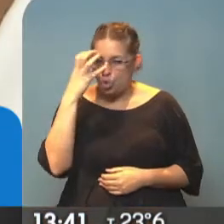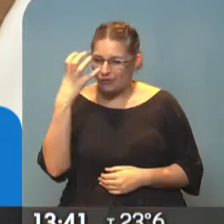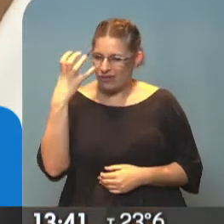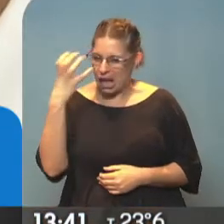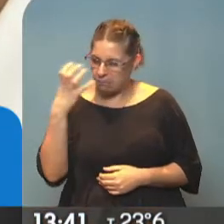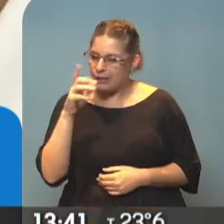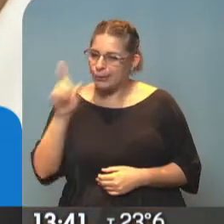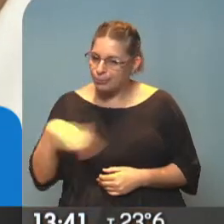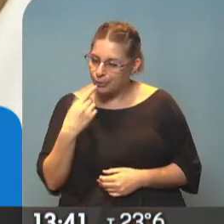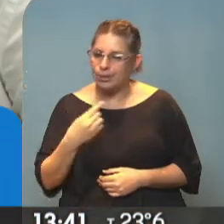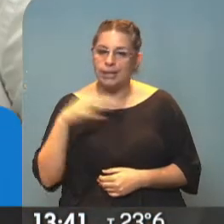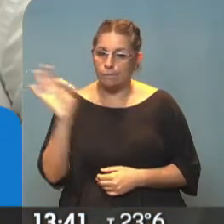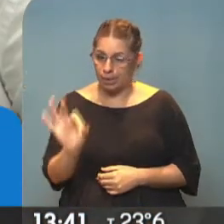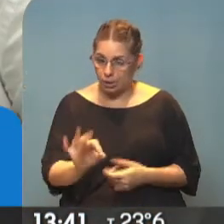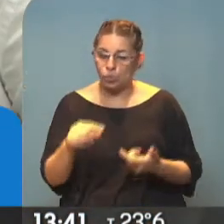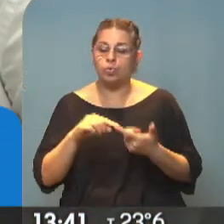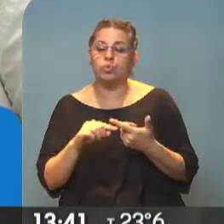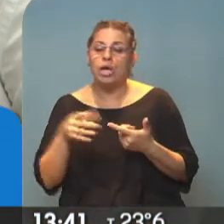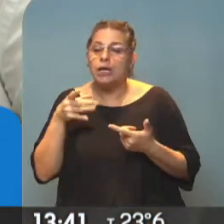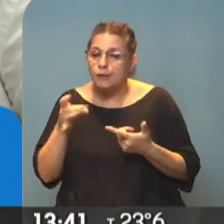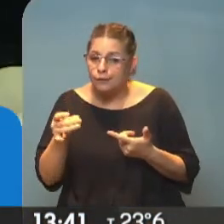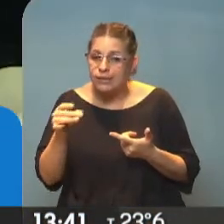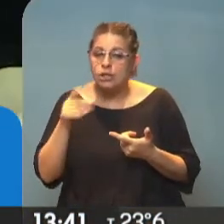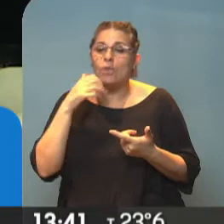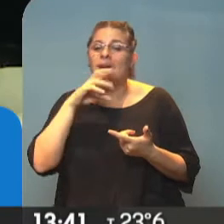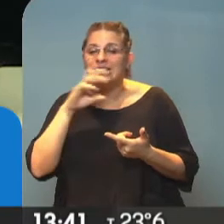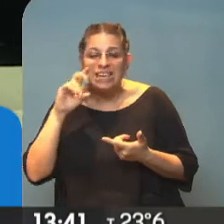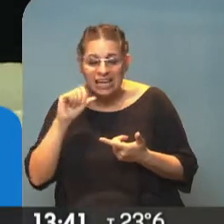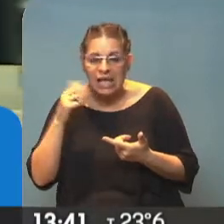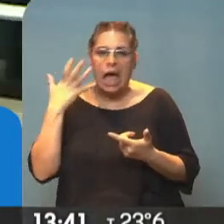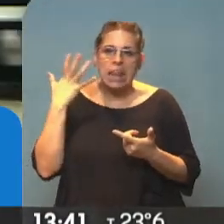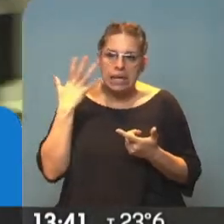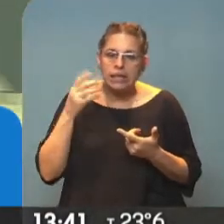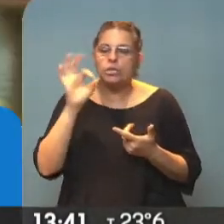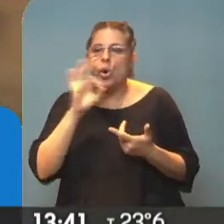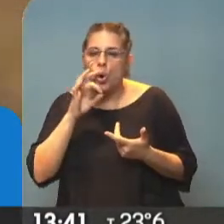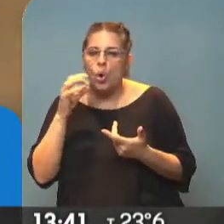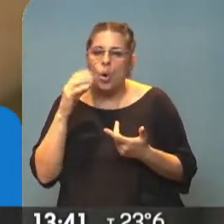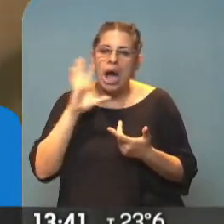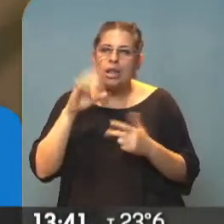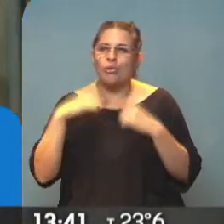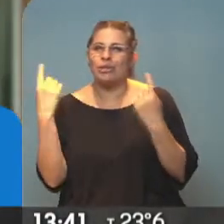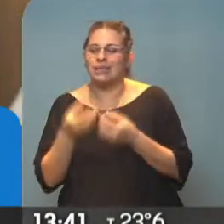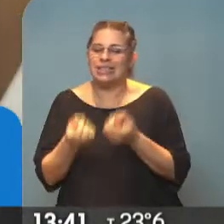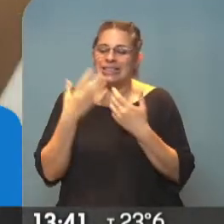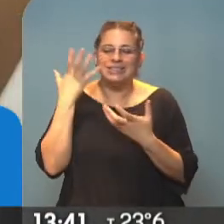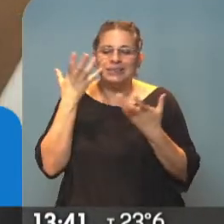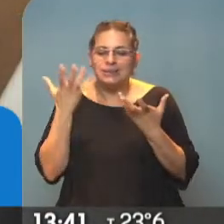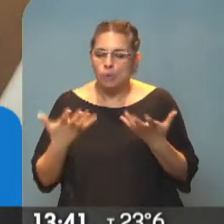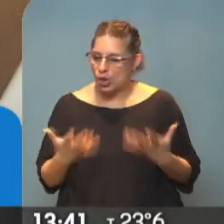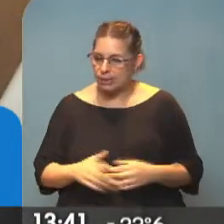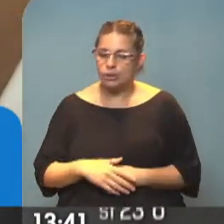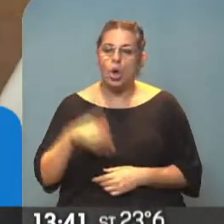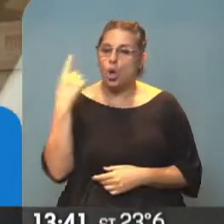puede ser causada por un virus, una infección bacteriana, alergias o irritantes del medio ambiente. La